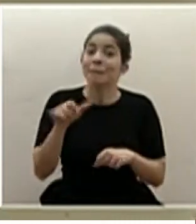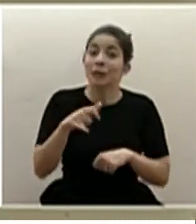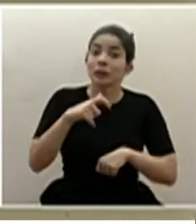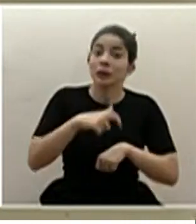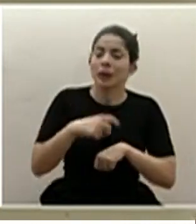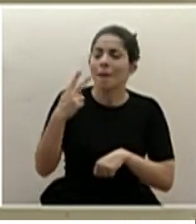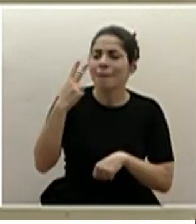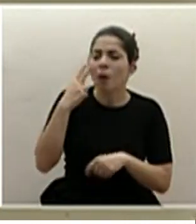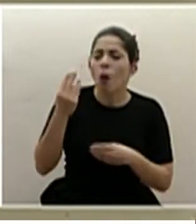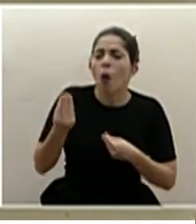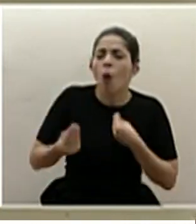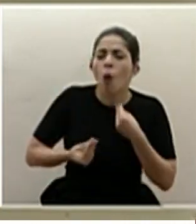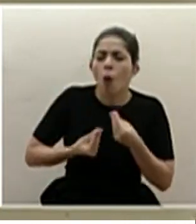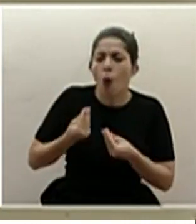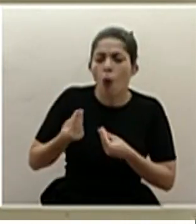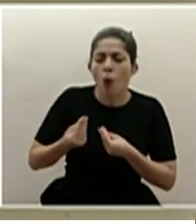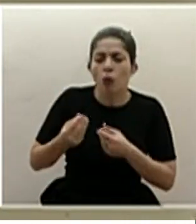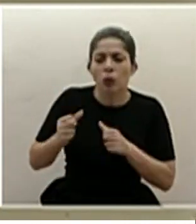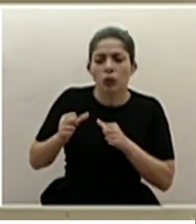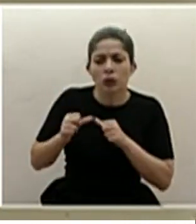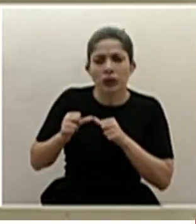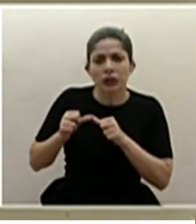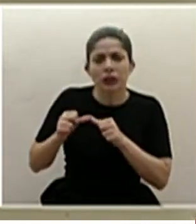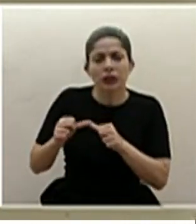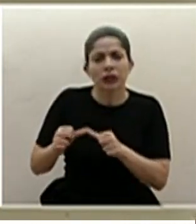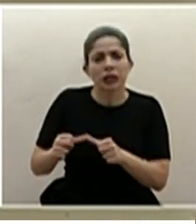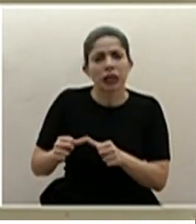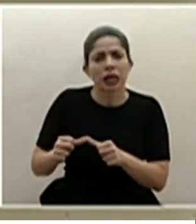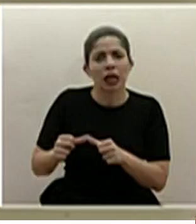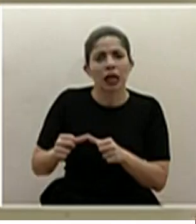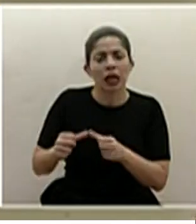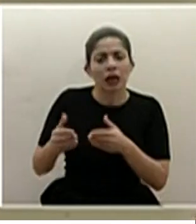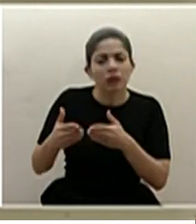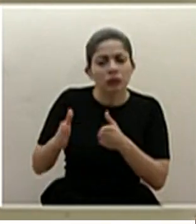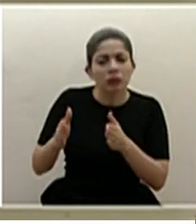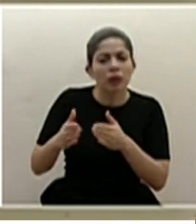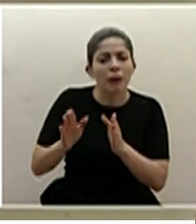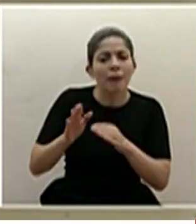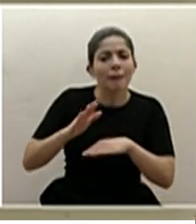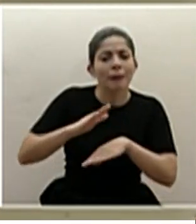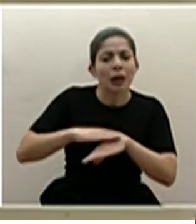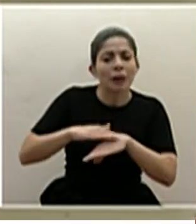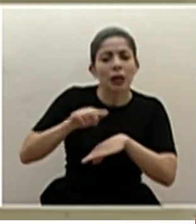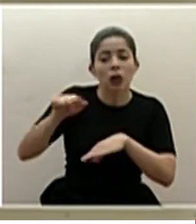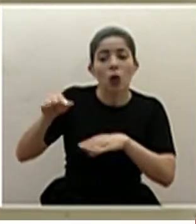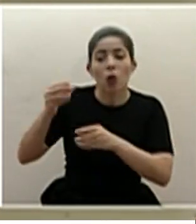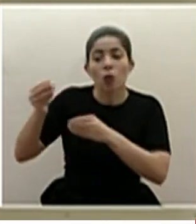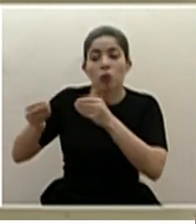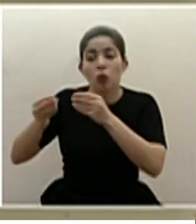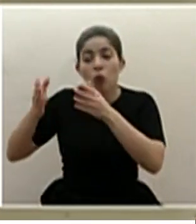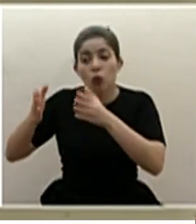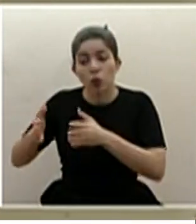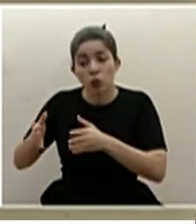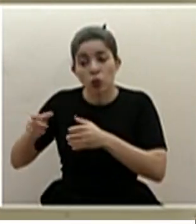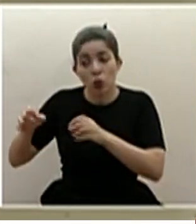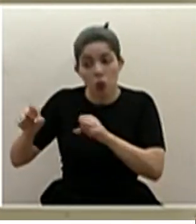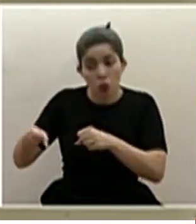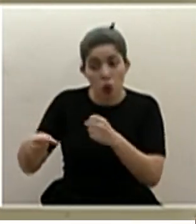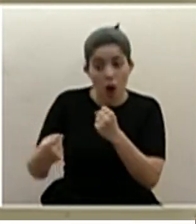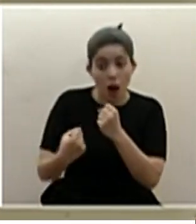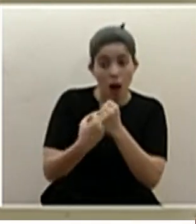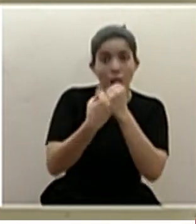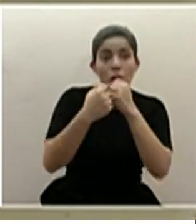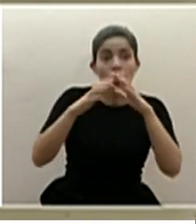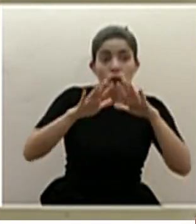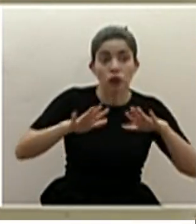de qué manera continúa avanzando y permitiendo que aquellos sectores productivos que pueden contribuir en el desarrollo